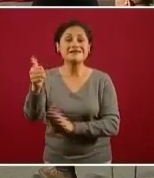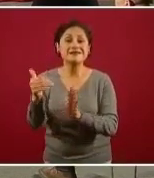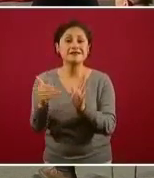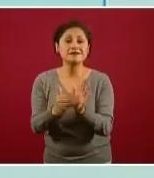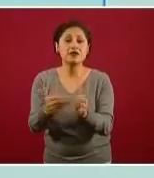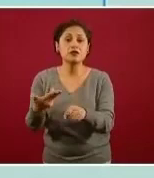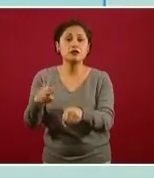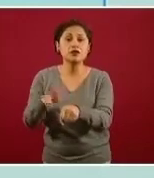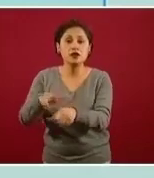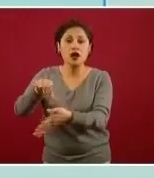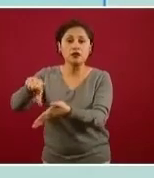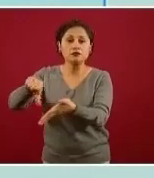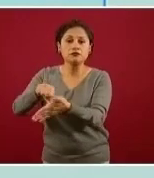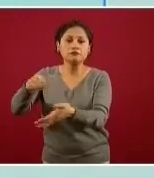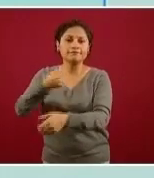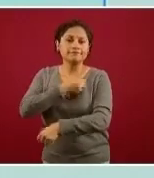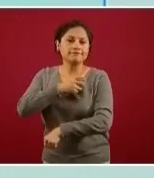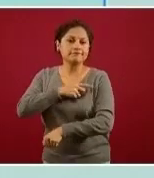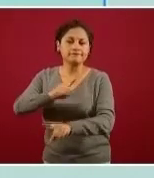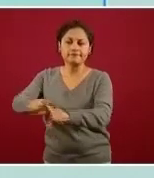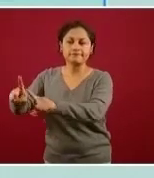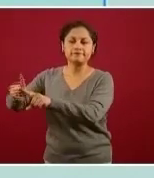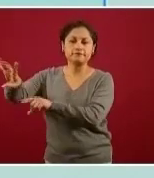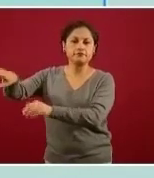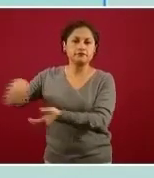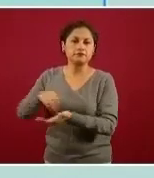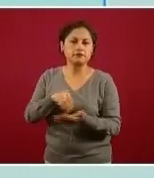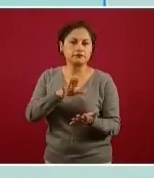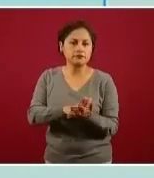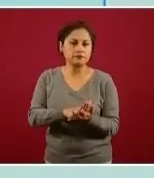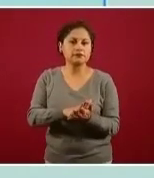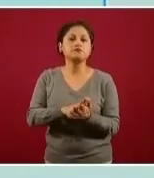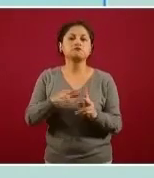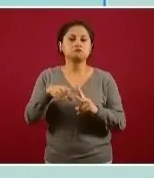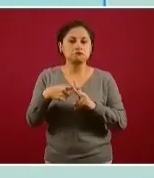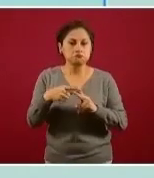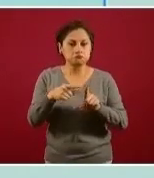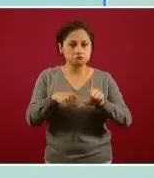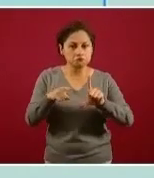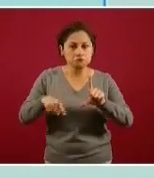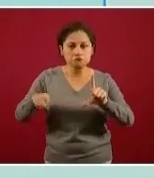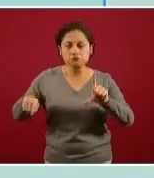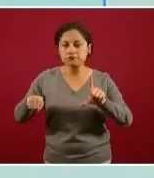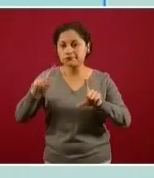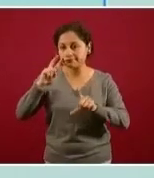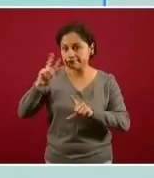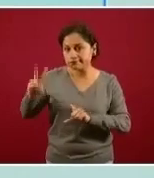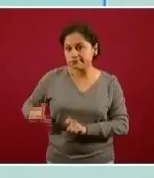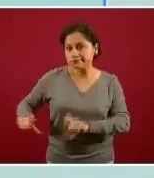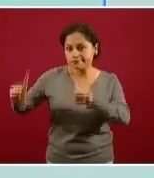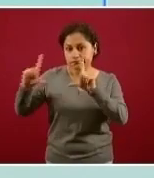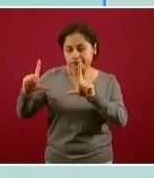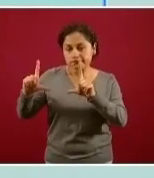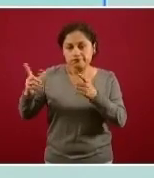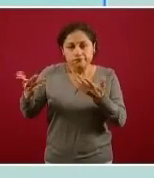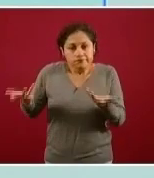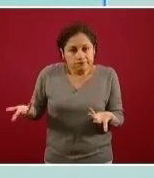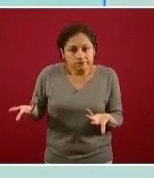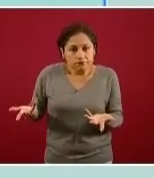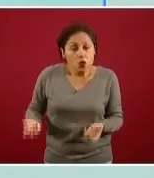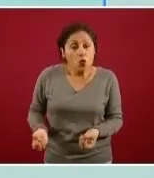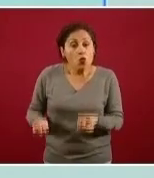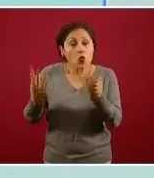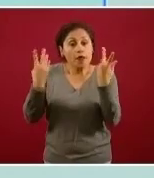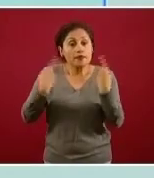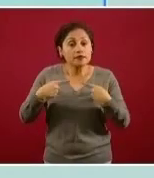Este registro, tal como se registra, se representa aquí. Y lo que se puede ver es la cantidad de neumonías